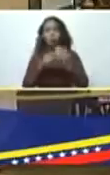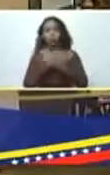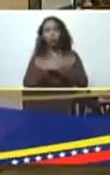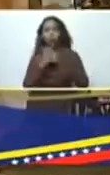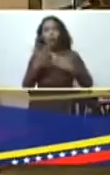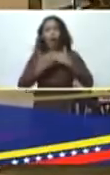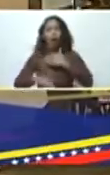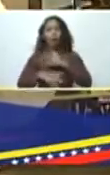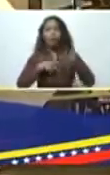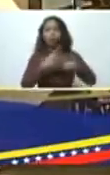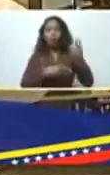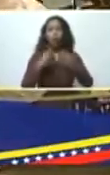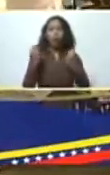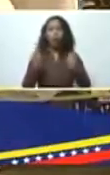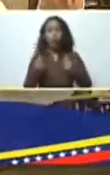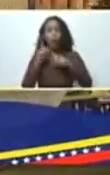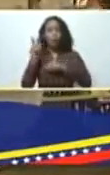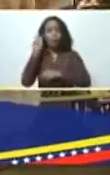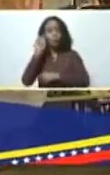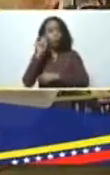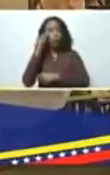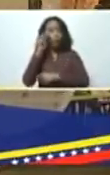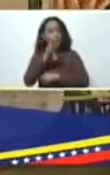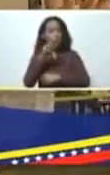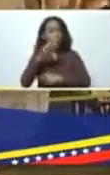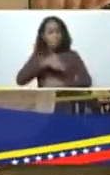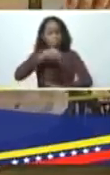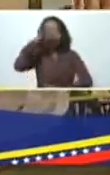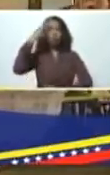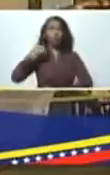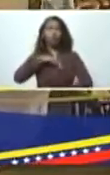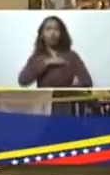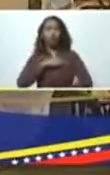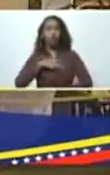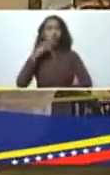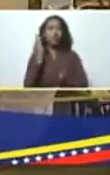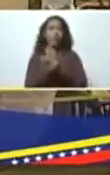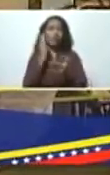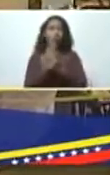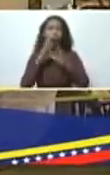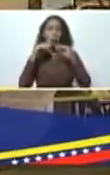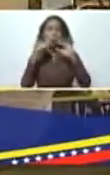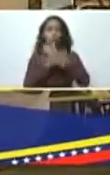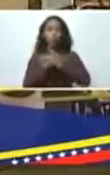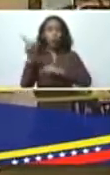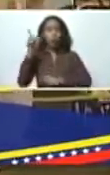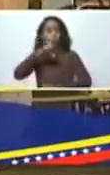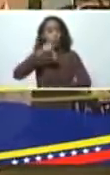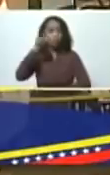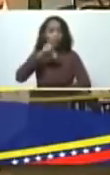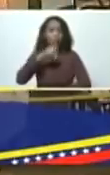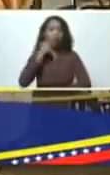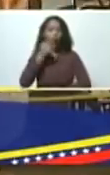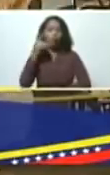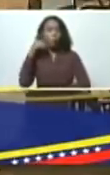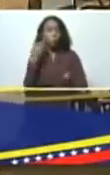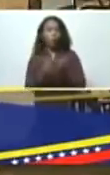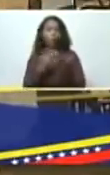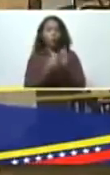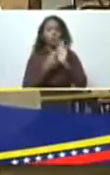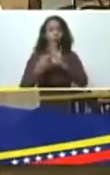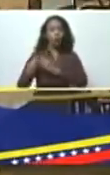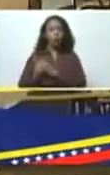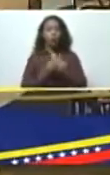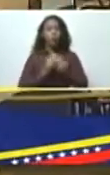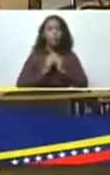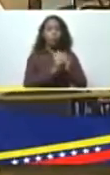en producción, en economía y ese punto de vista espiritual de la cual nosotros siempre hablamos y es tan necesaria, que es demostrar el